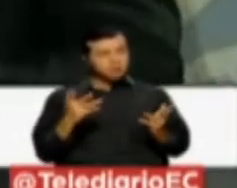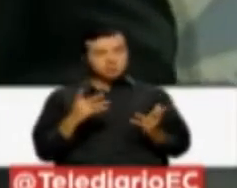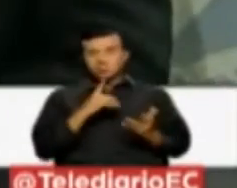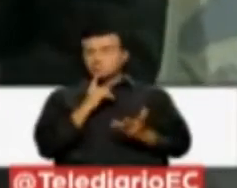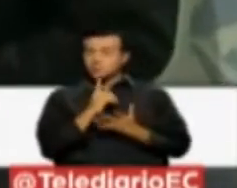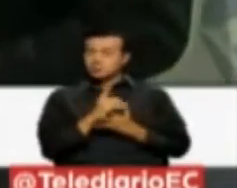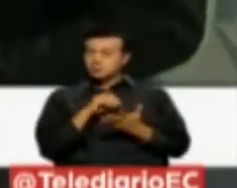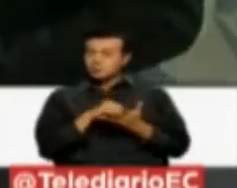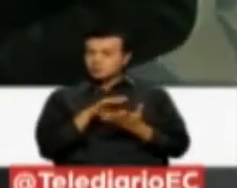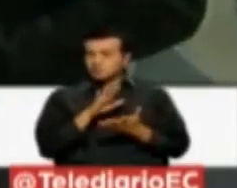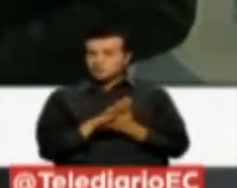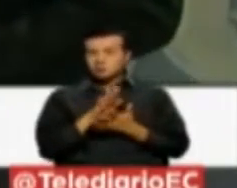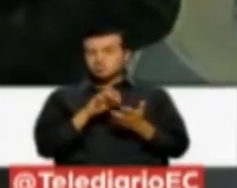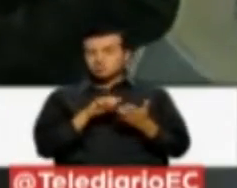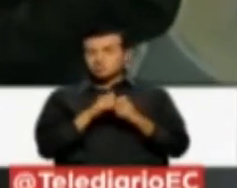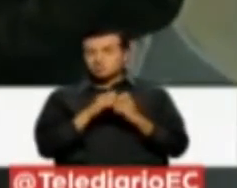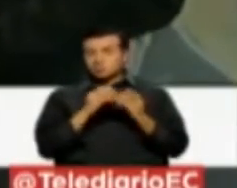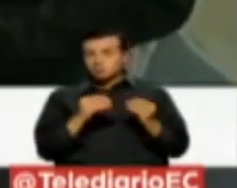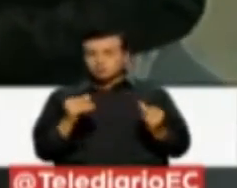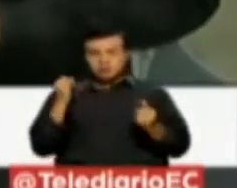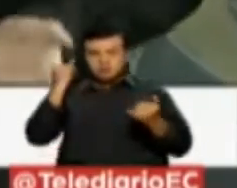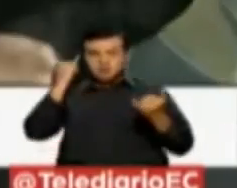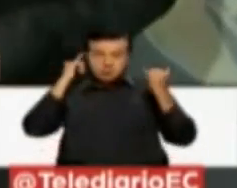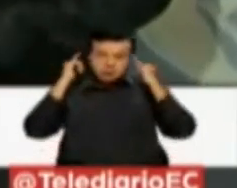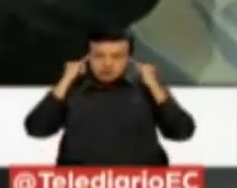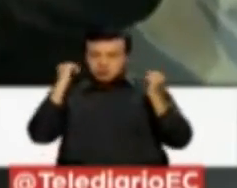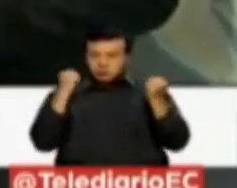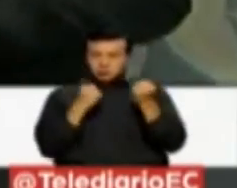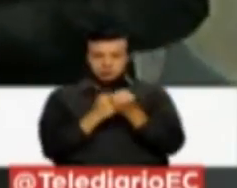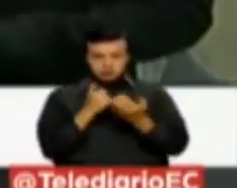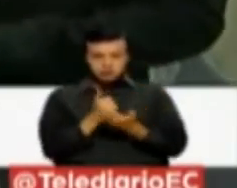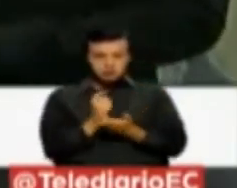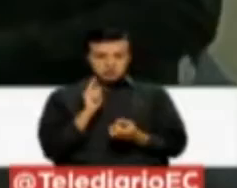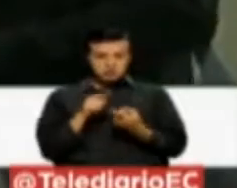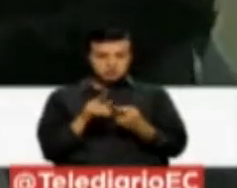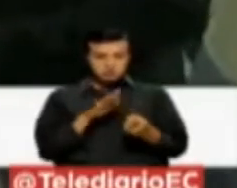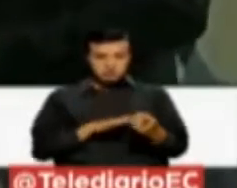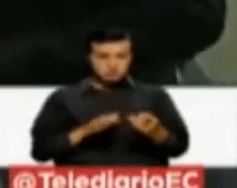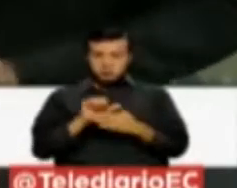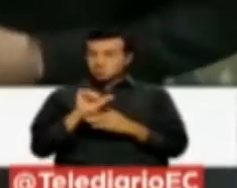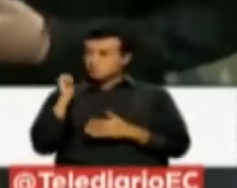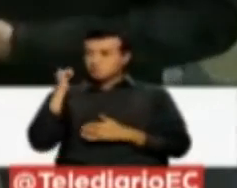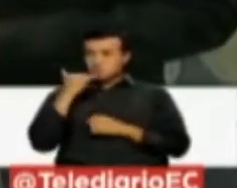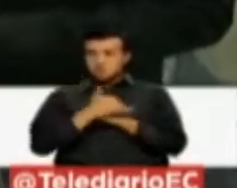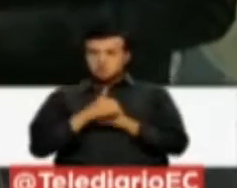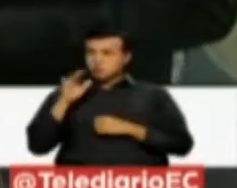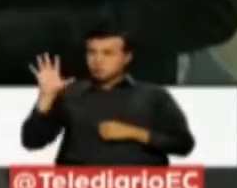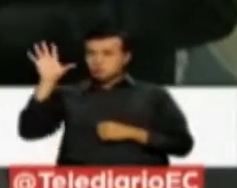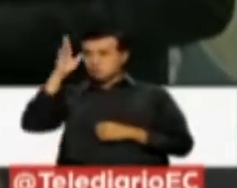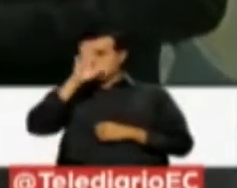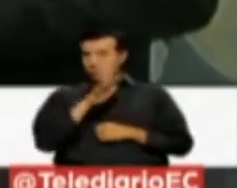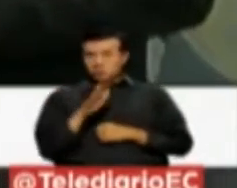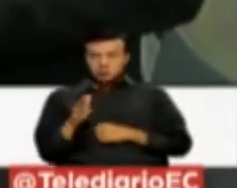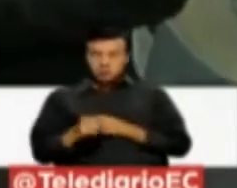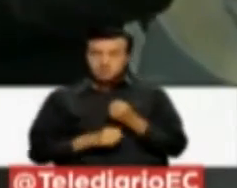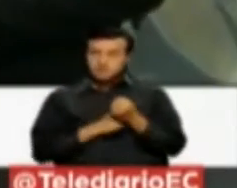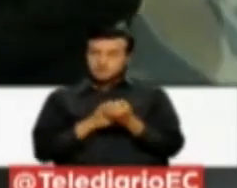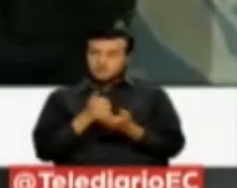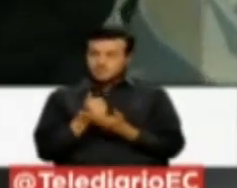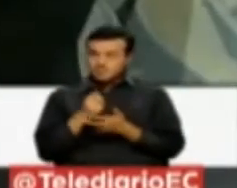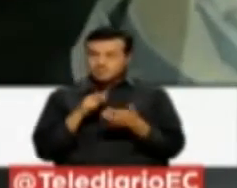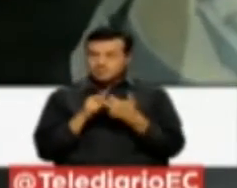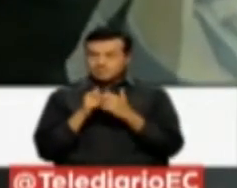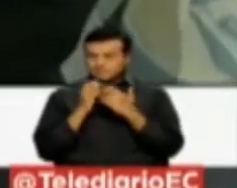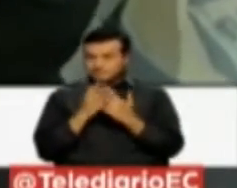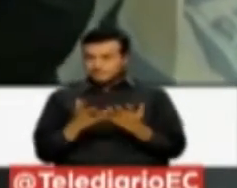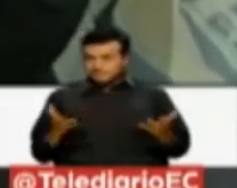podía implementar muchas soluciones creativas que no existen todavía aquí ni en otros países y que puedan solventar algunos